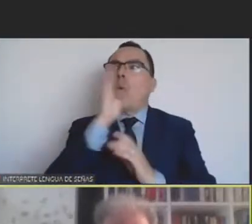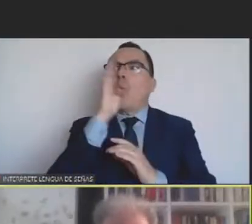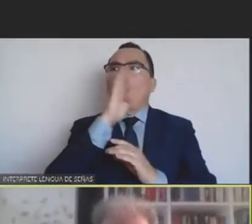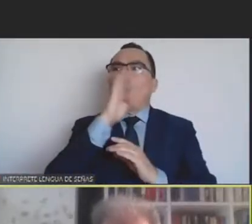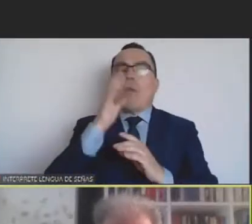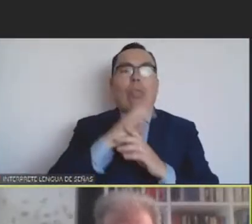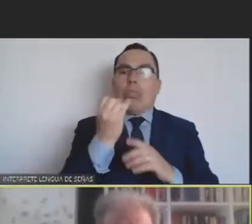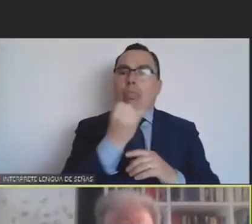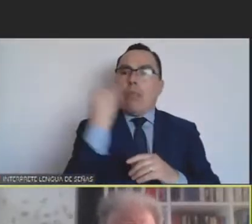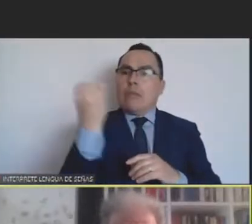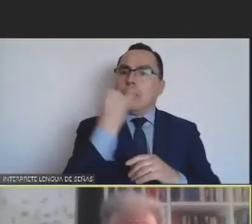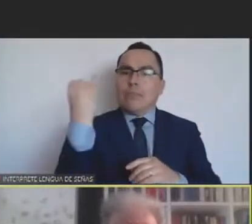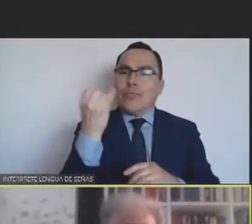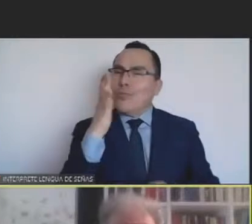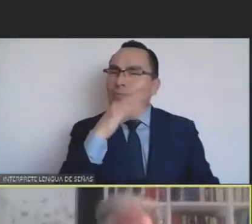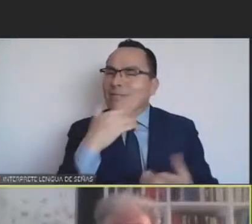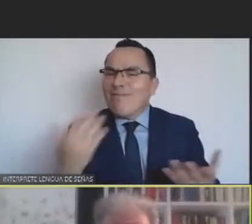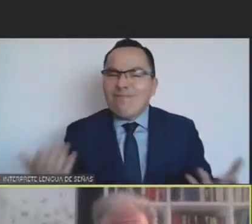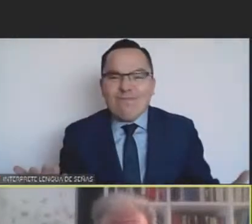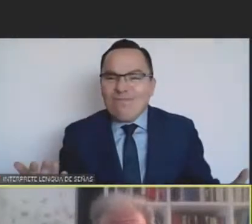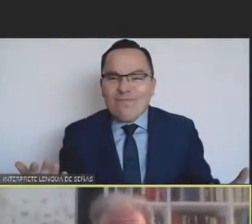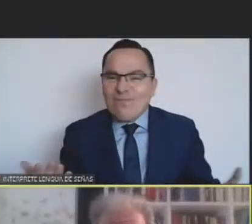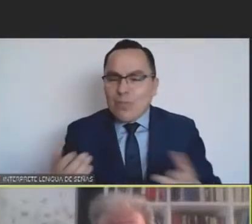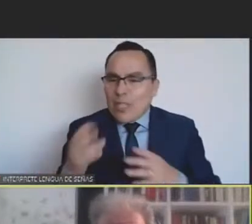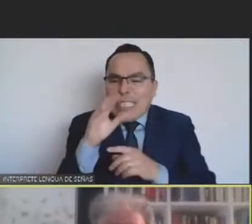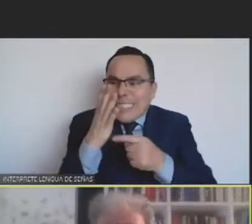independencia que uno realmente quisiera para